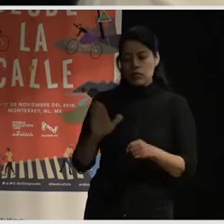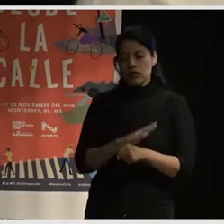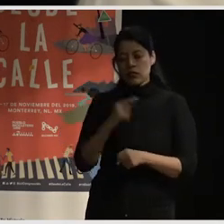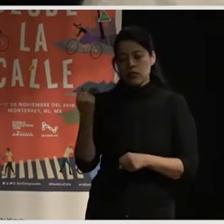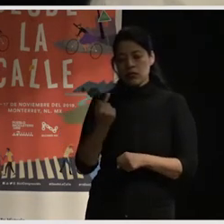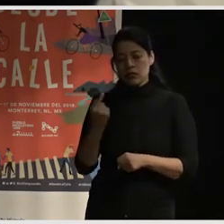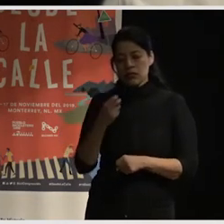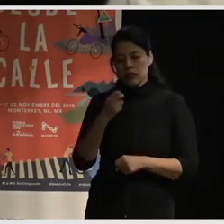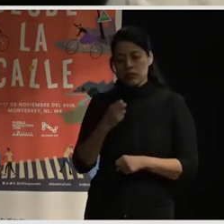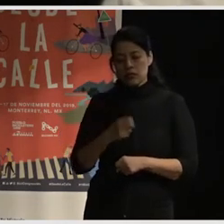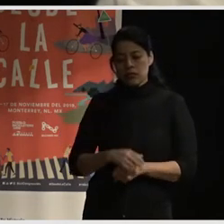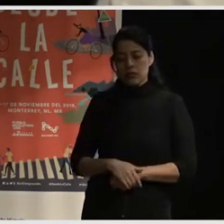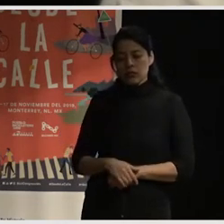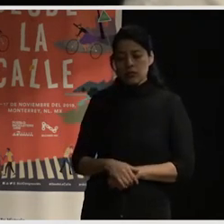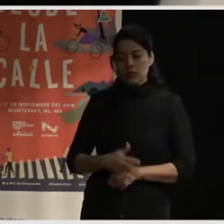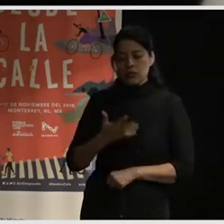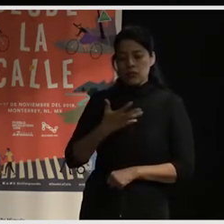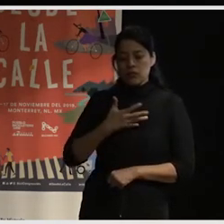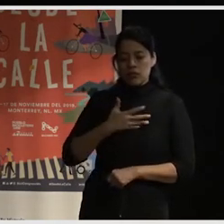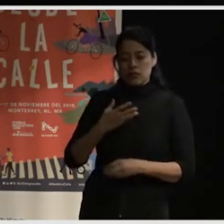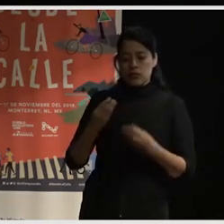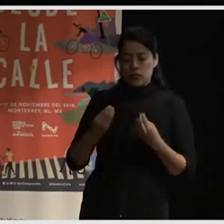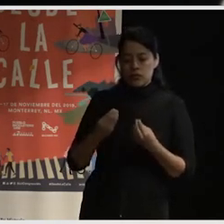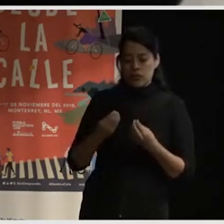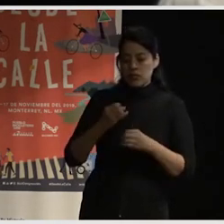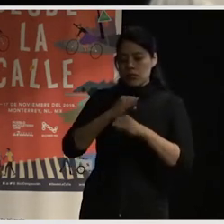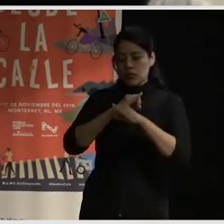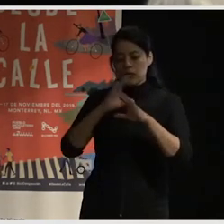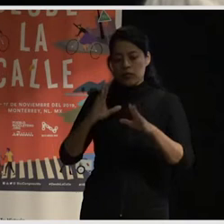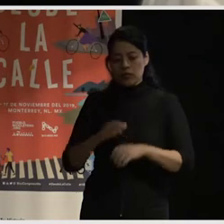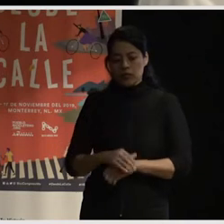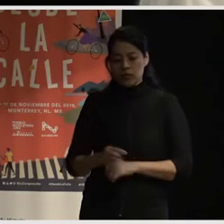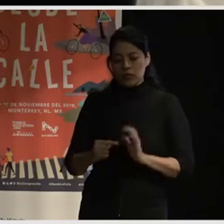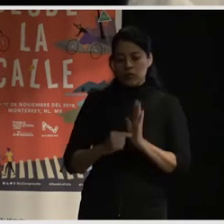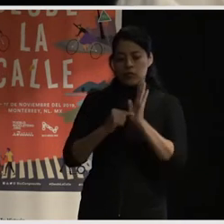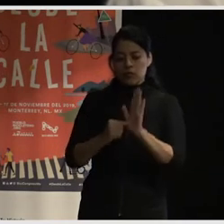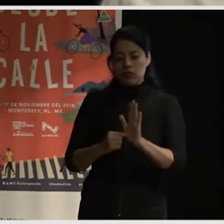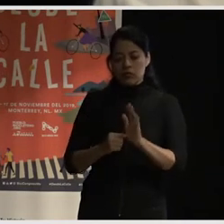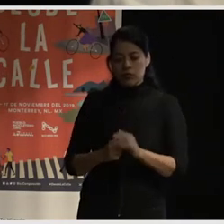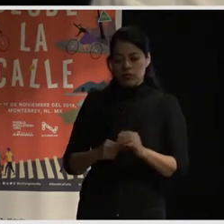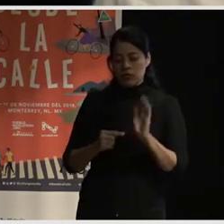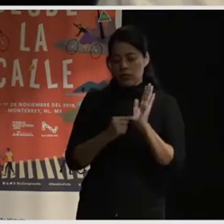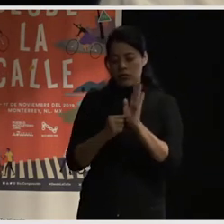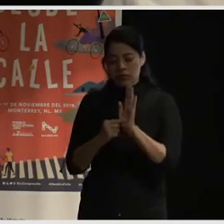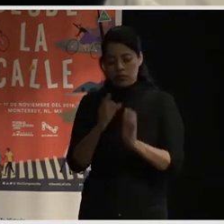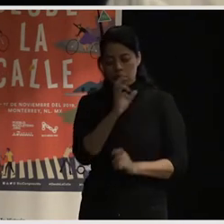eso yo tenía muchos datos para presentarles muchas láminas diapositivas